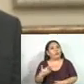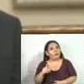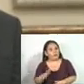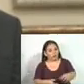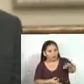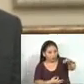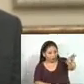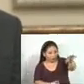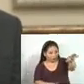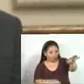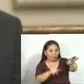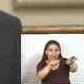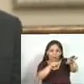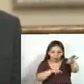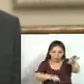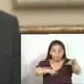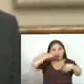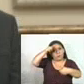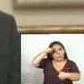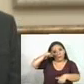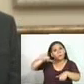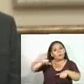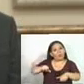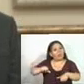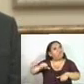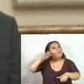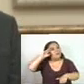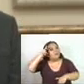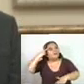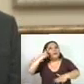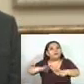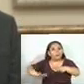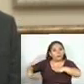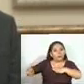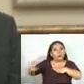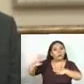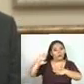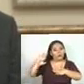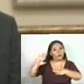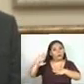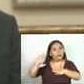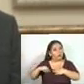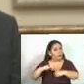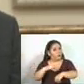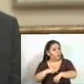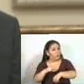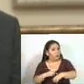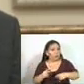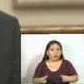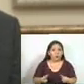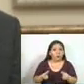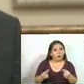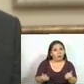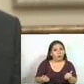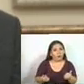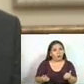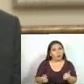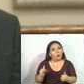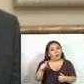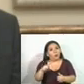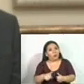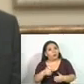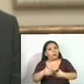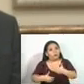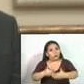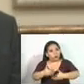entretenimiento y el compromiso para implementar en el corto plazo el transporte marítimo